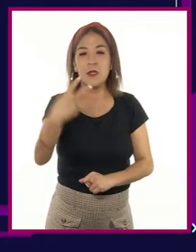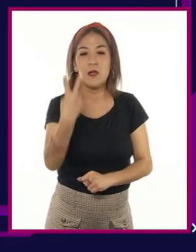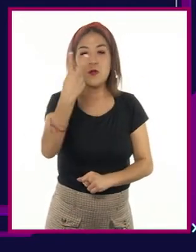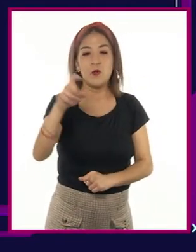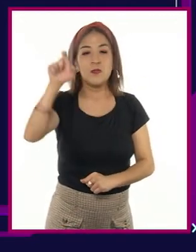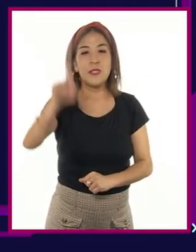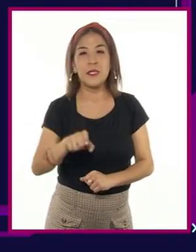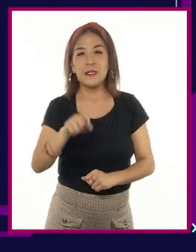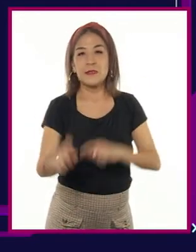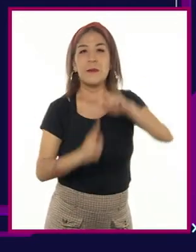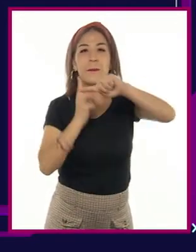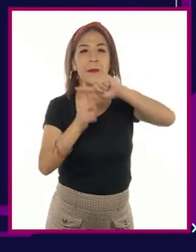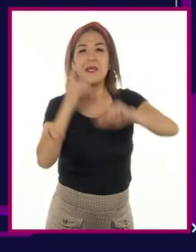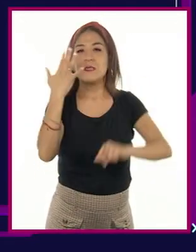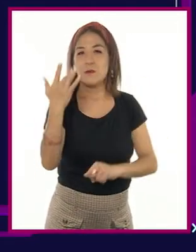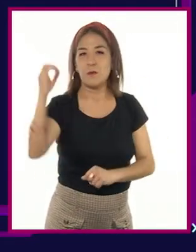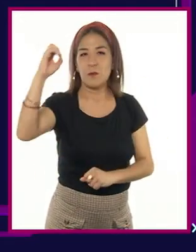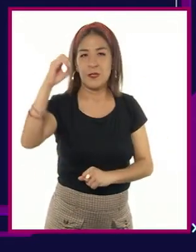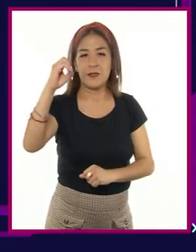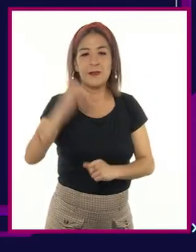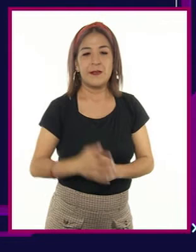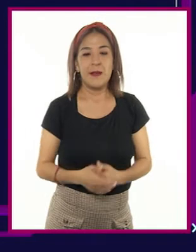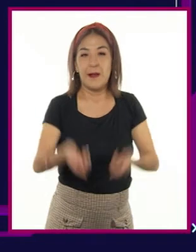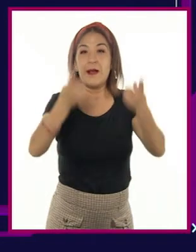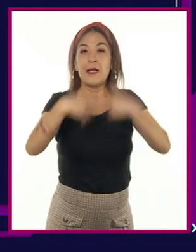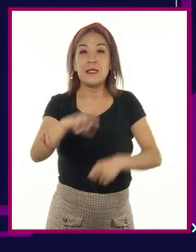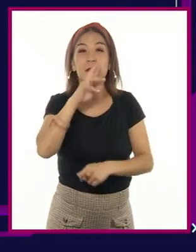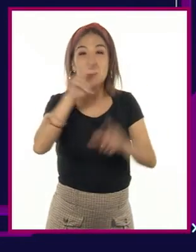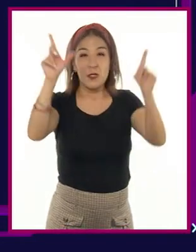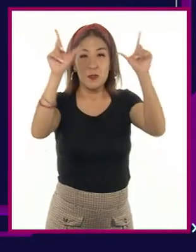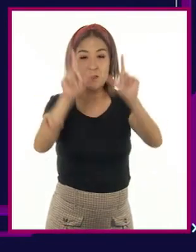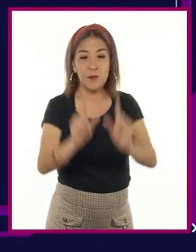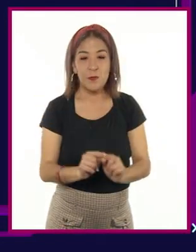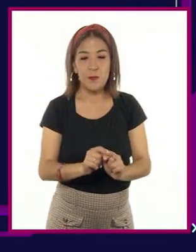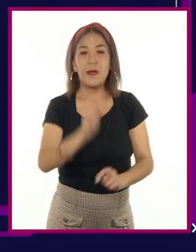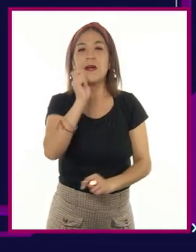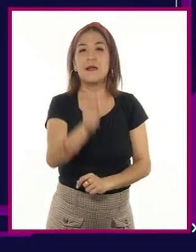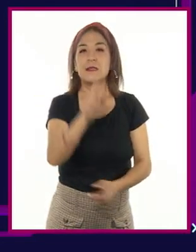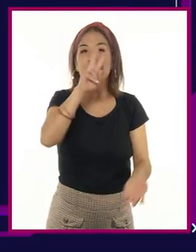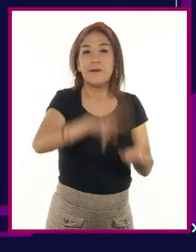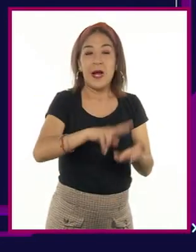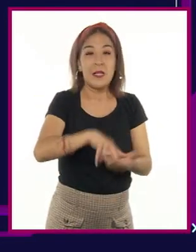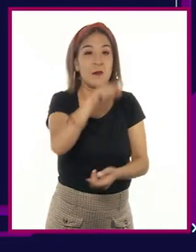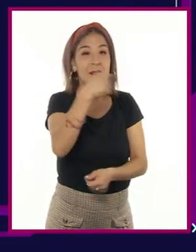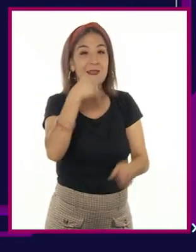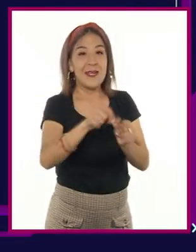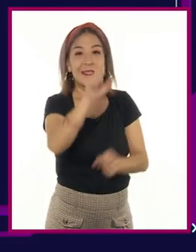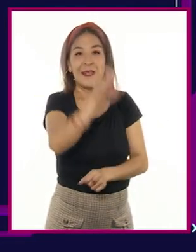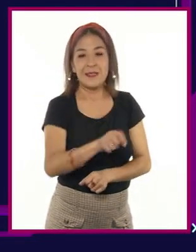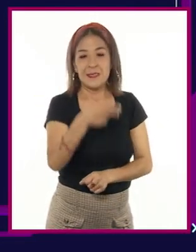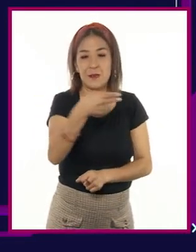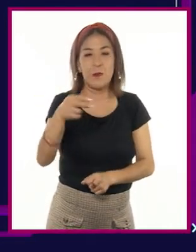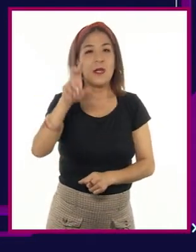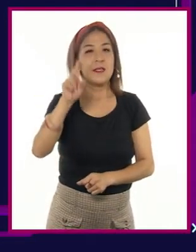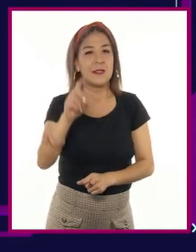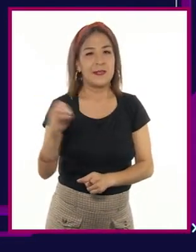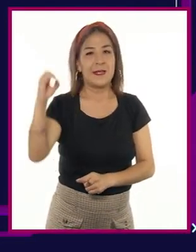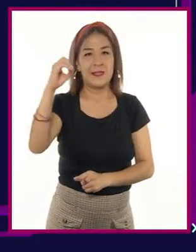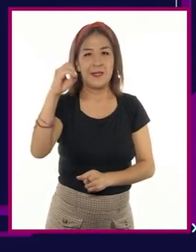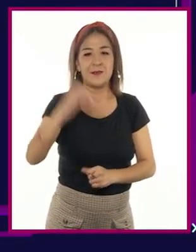2x más 50 al resolver la ecuación se tiene que el valor de x es igual a 30